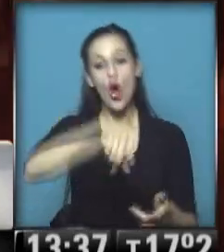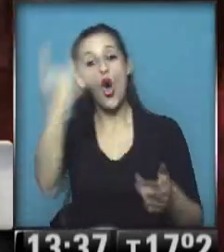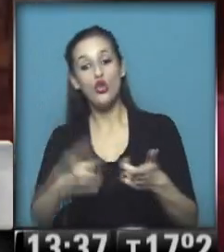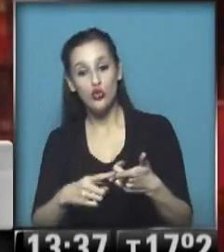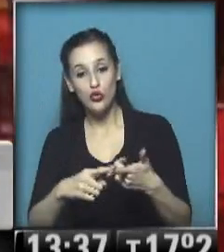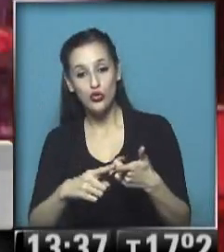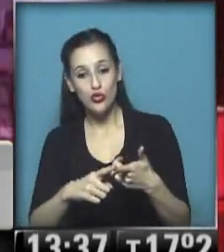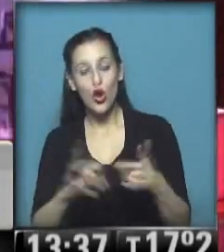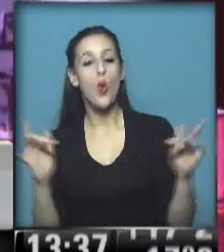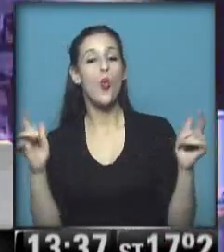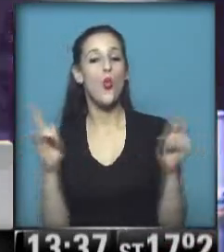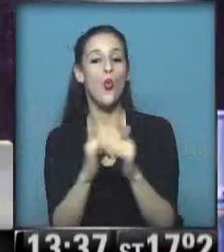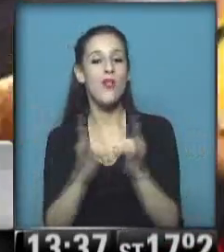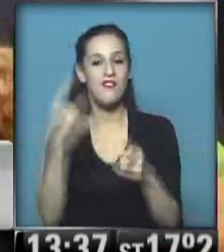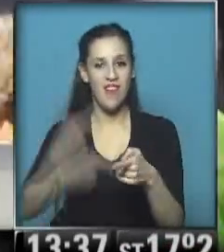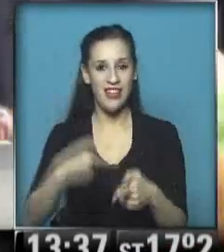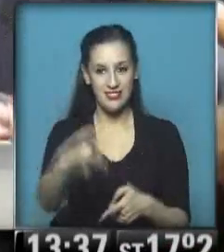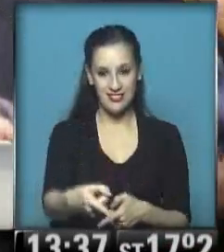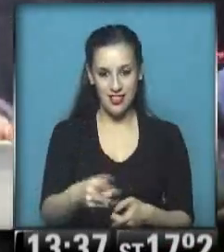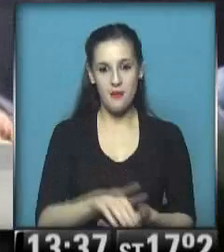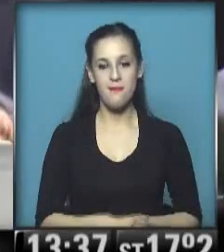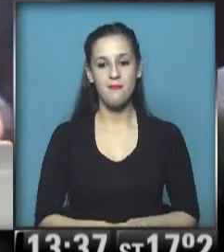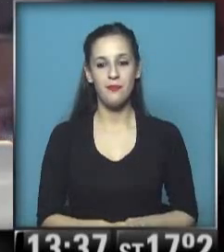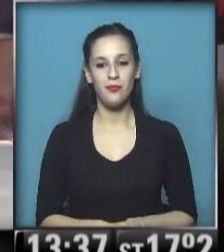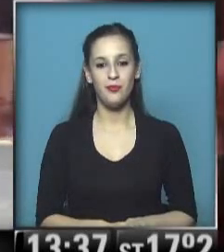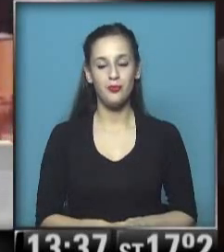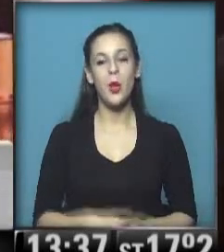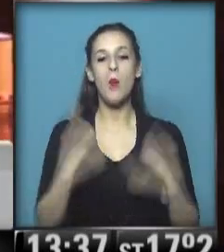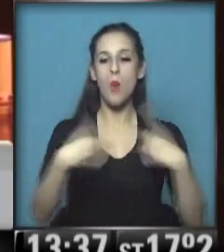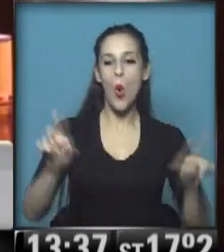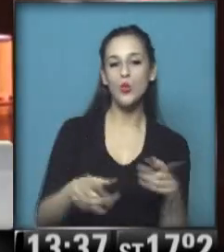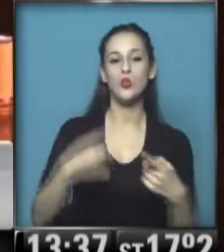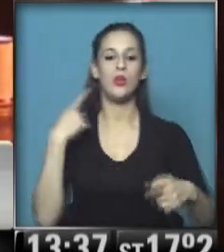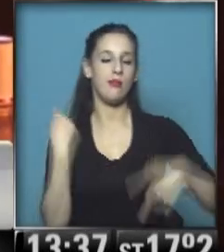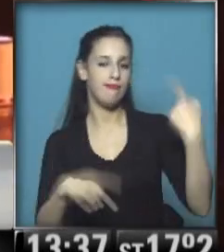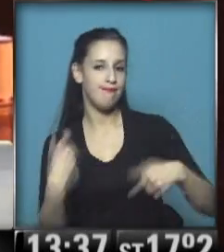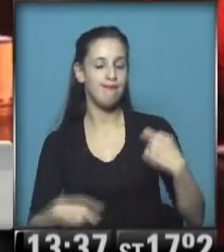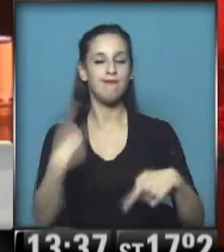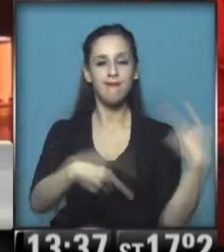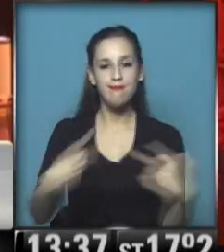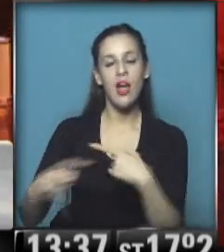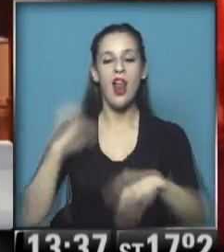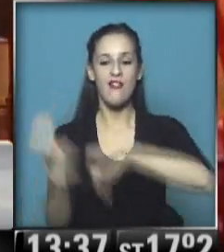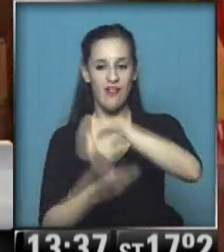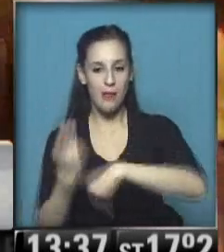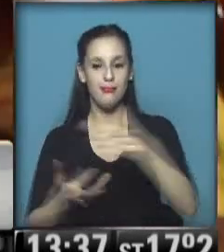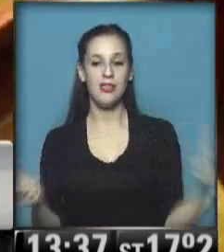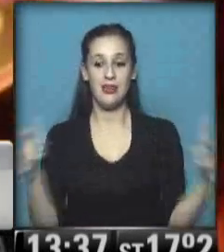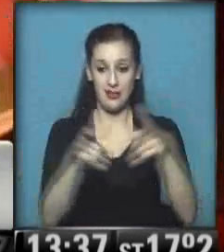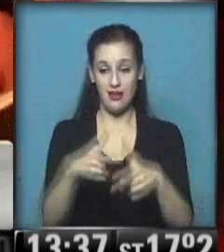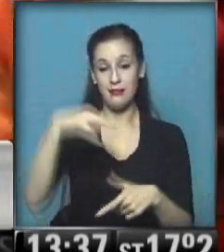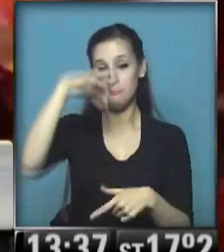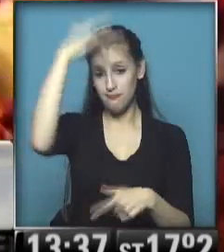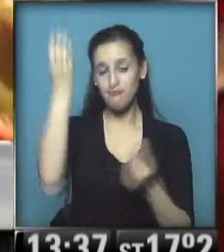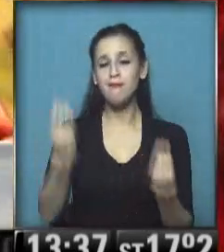Fest, la fiesta desenchufada con percusión, música y humor para toda la familia en una obra que plantea un tema